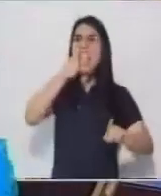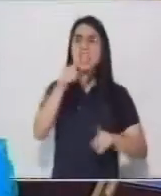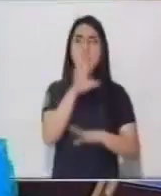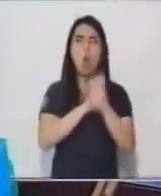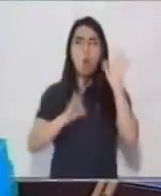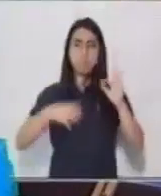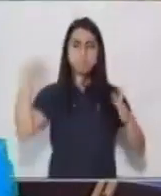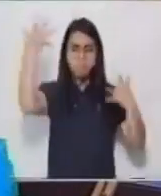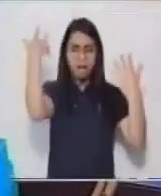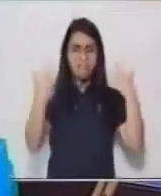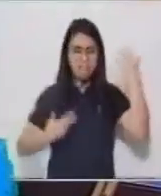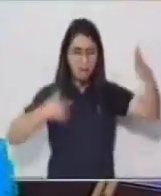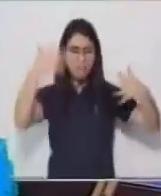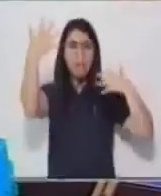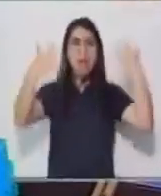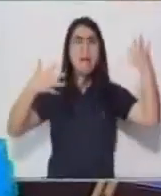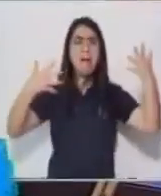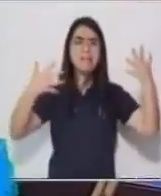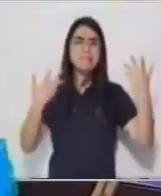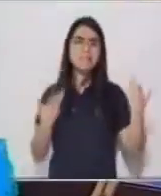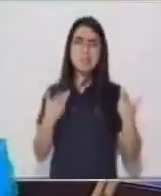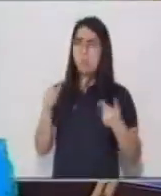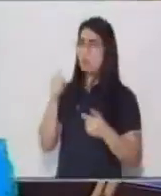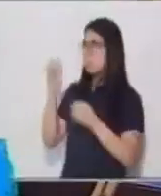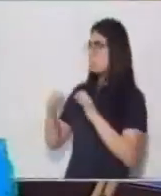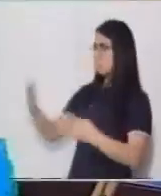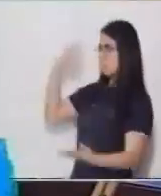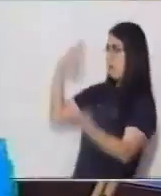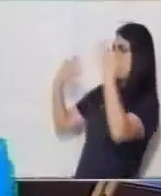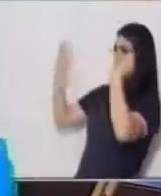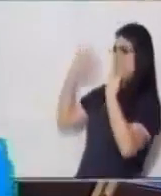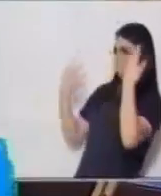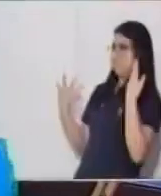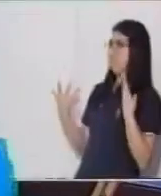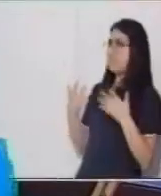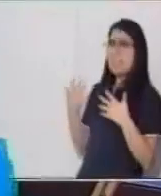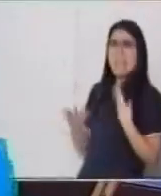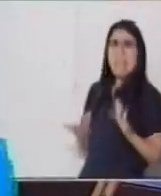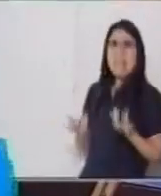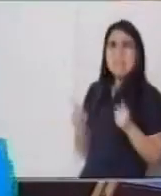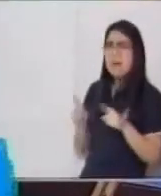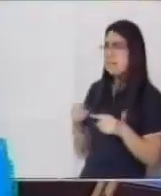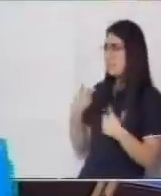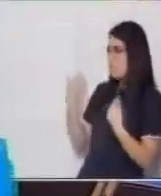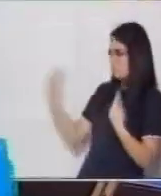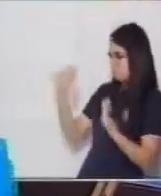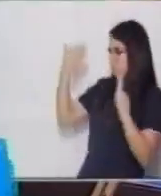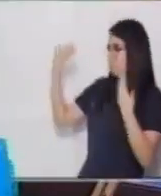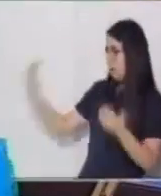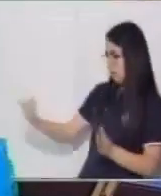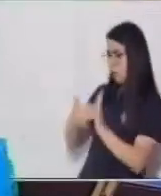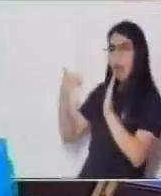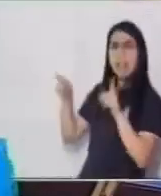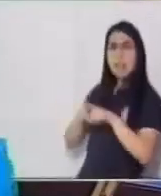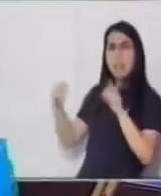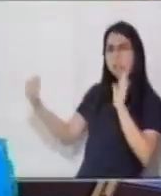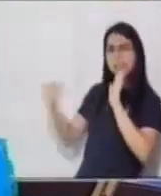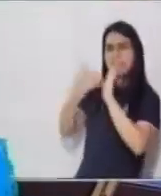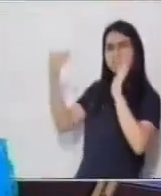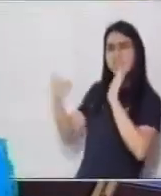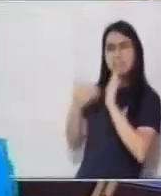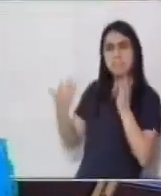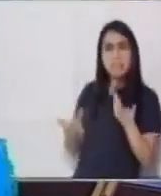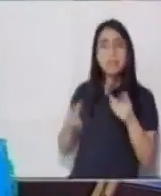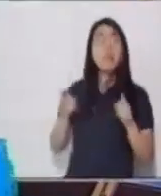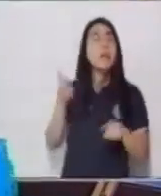se hiera a la persona a la que le estamos hablando. Por eso recuerda, no es lo que se dice, sino la forma en